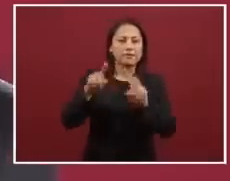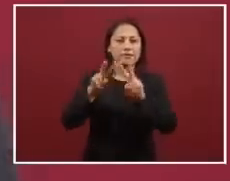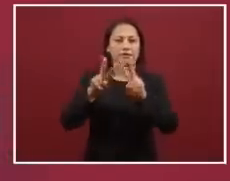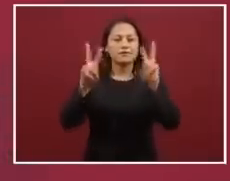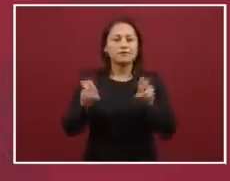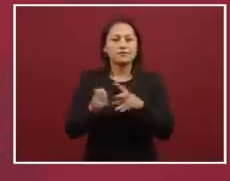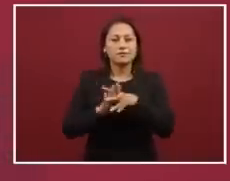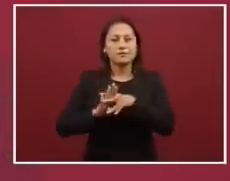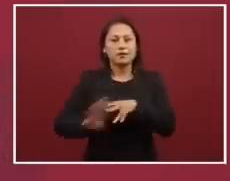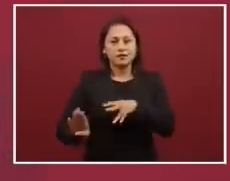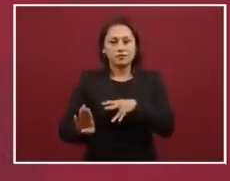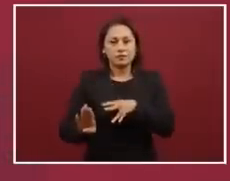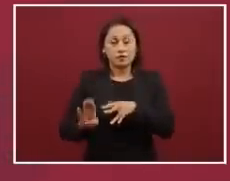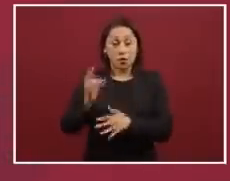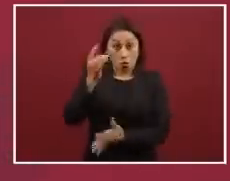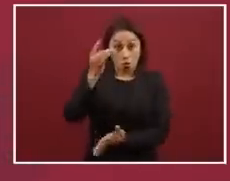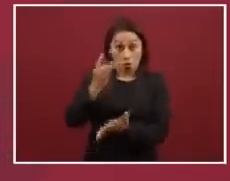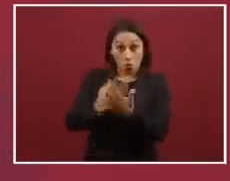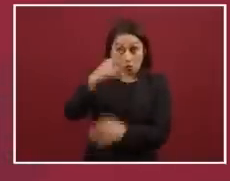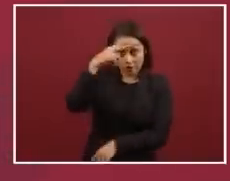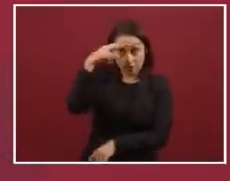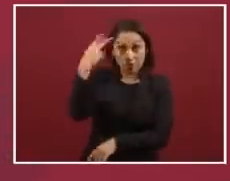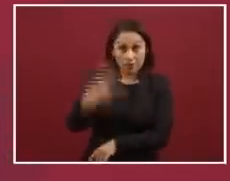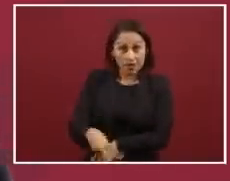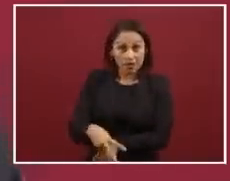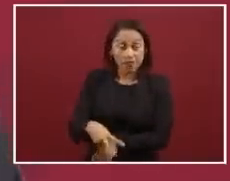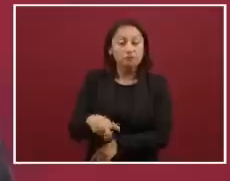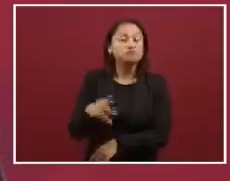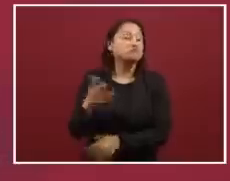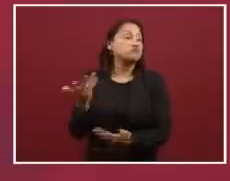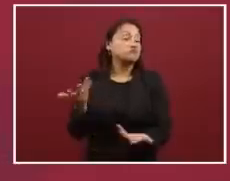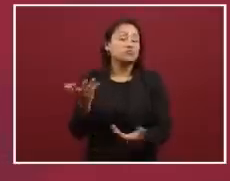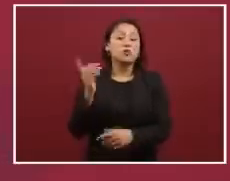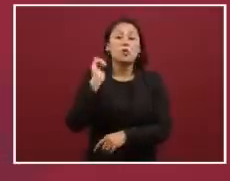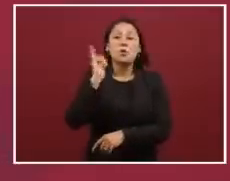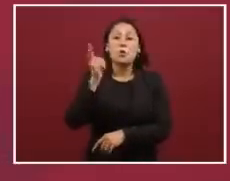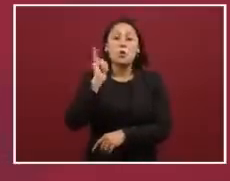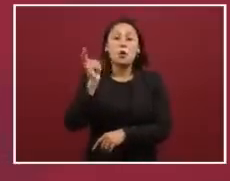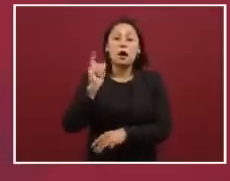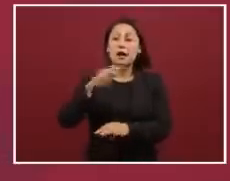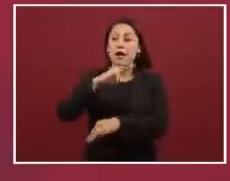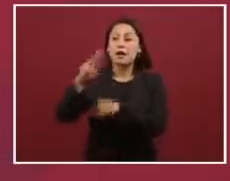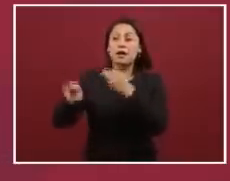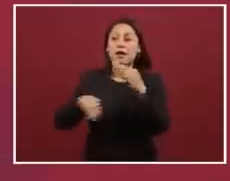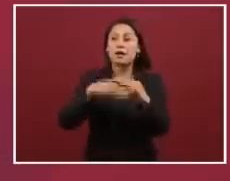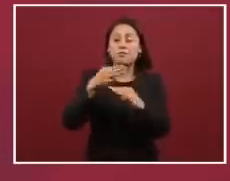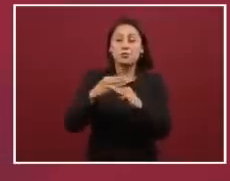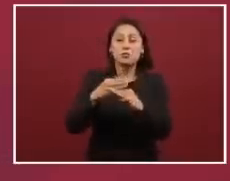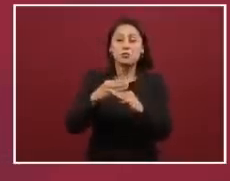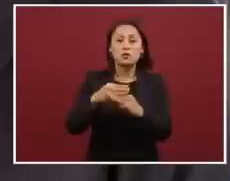en el caso de México, sino para que funcione en cualquier lugar del mundo.